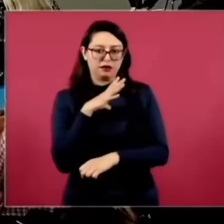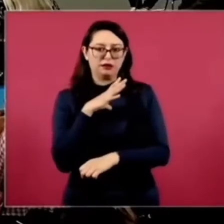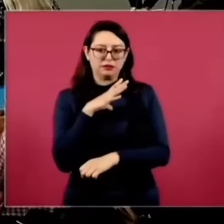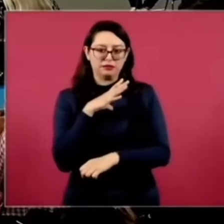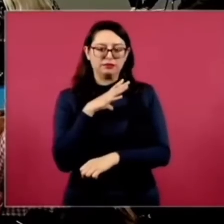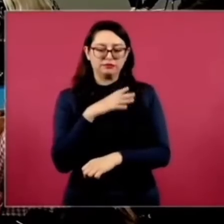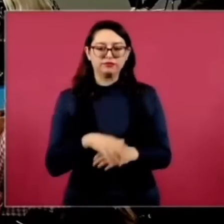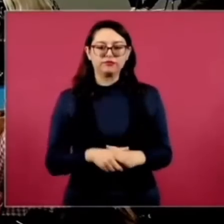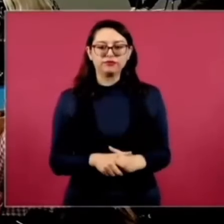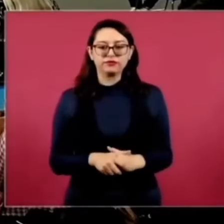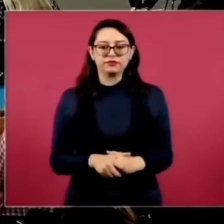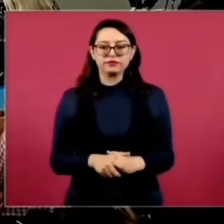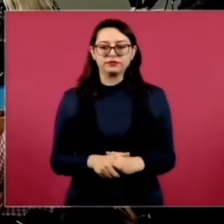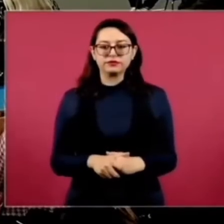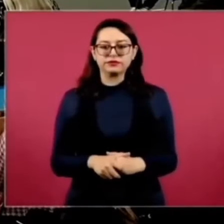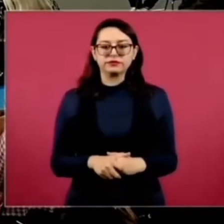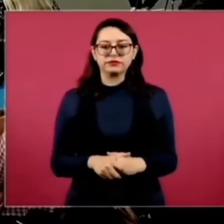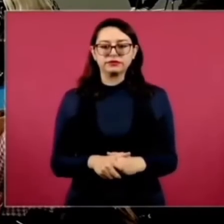Sí. Bueno,